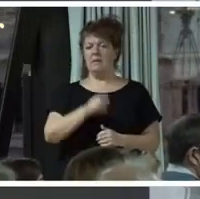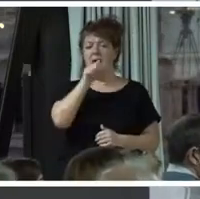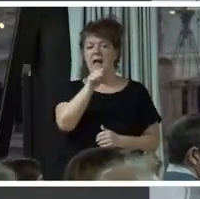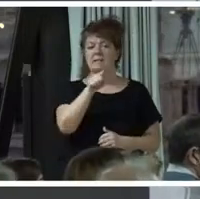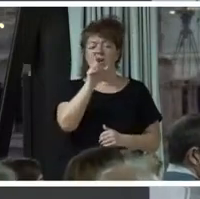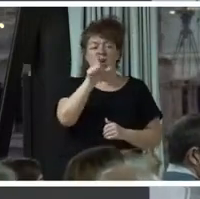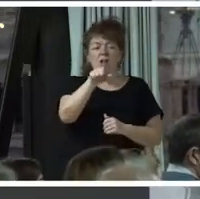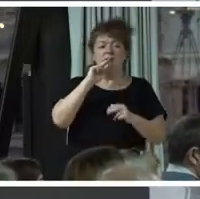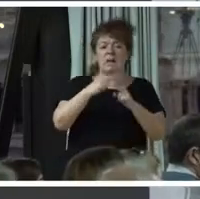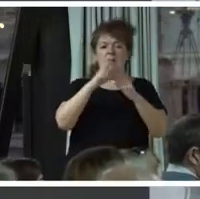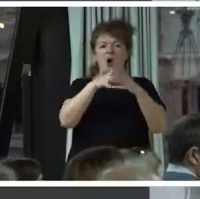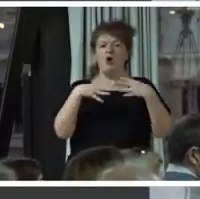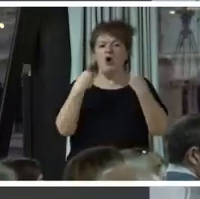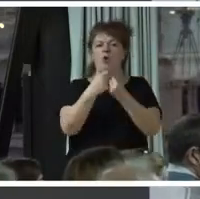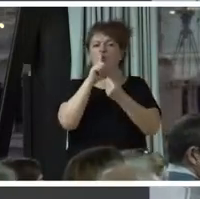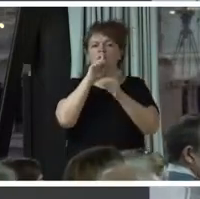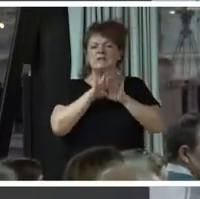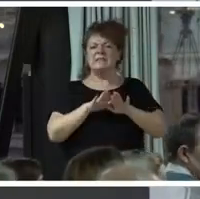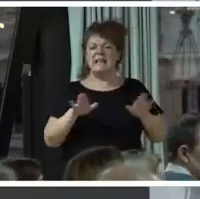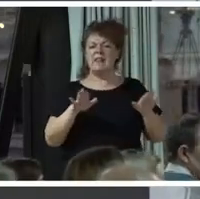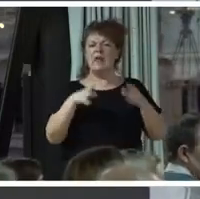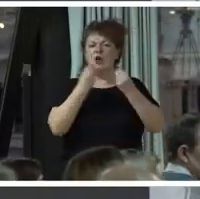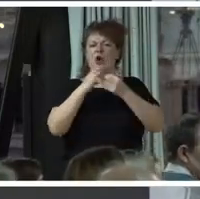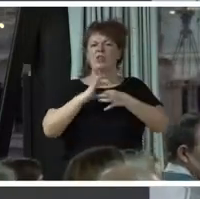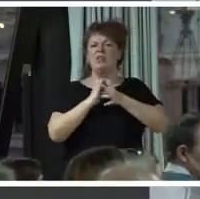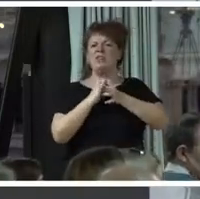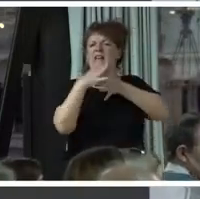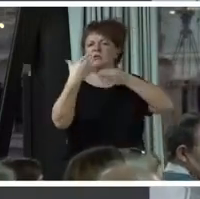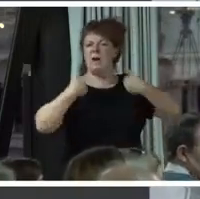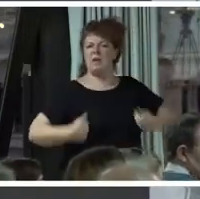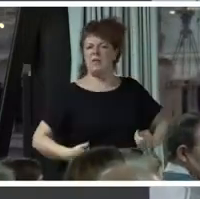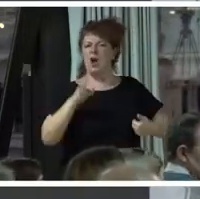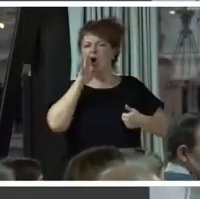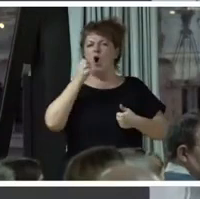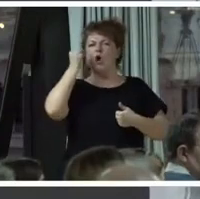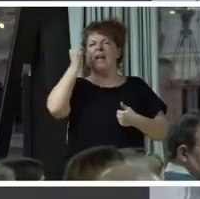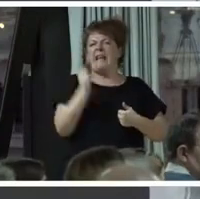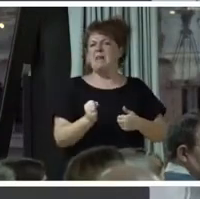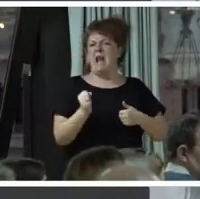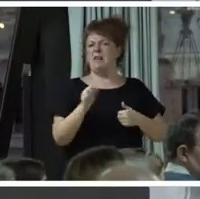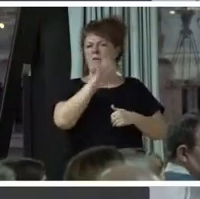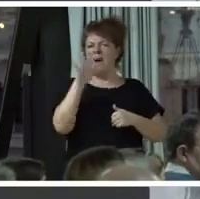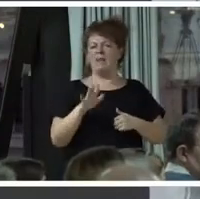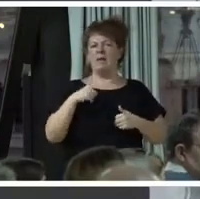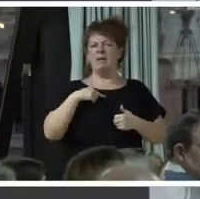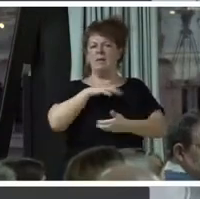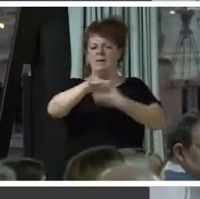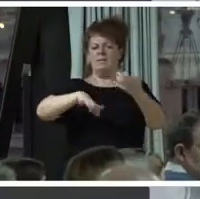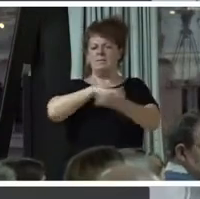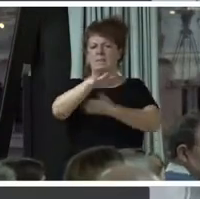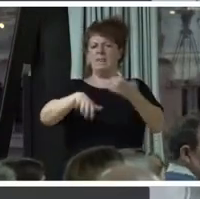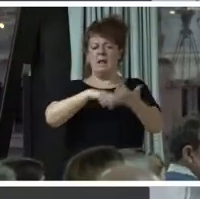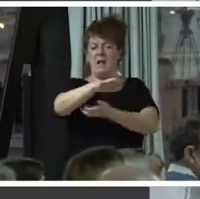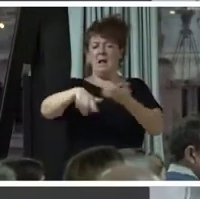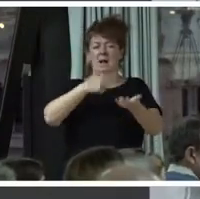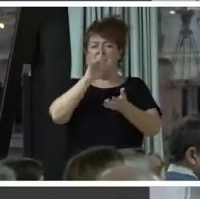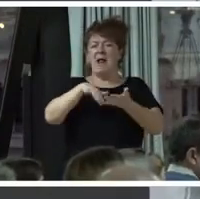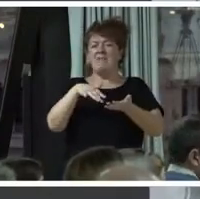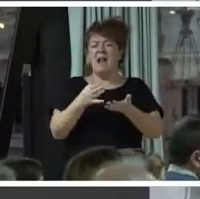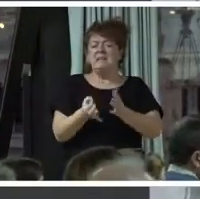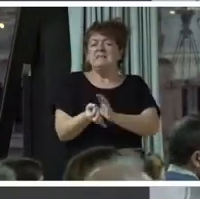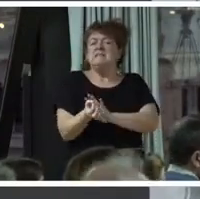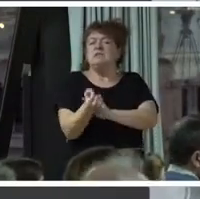que en conjunto El silencio con la deshumanización con la criminalización generan el caldo de cultivo perfecto que